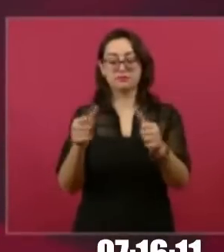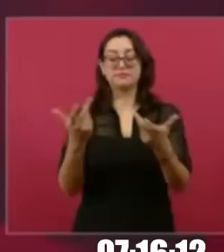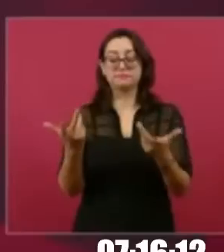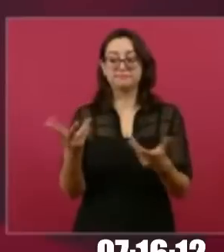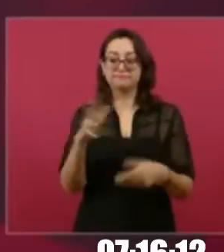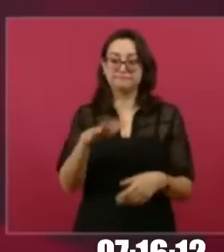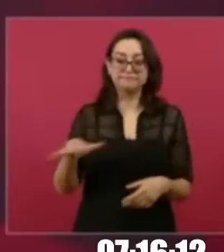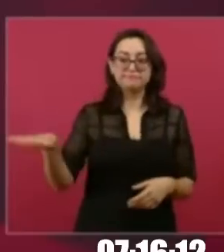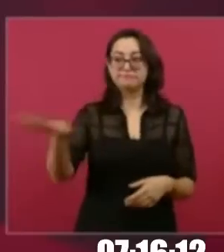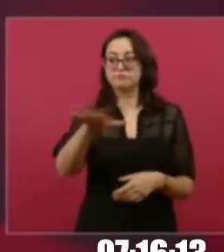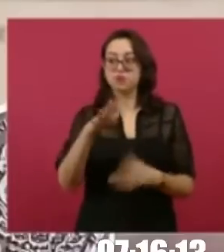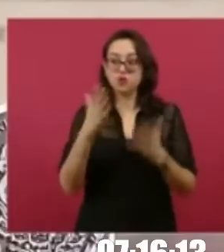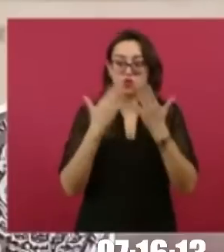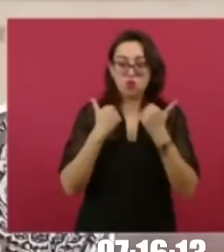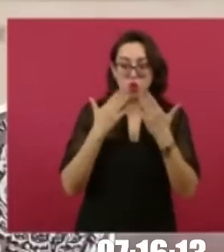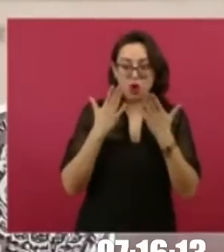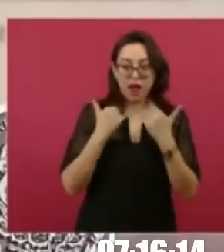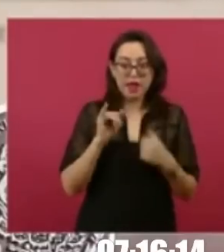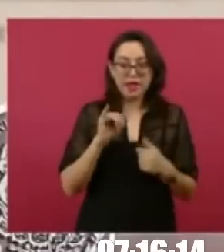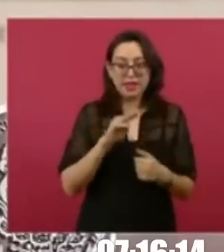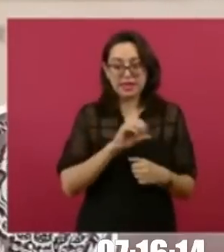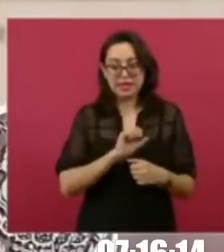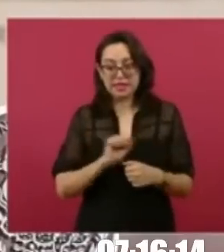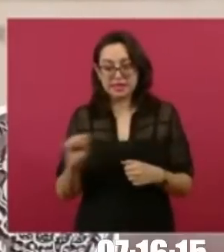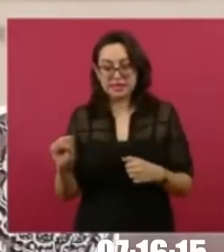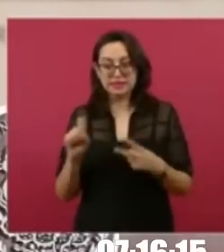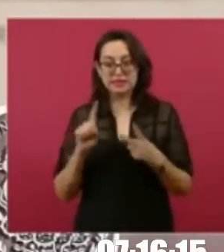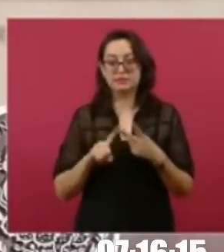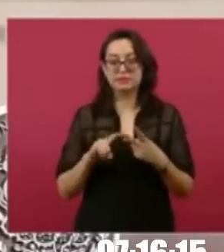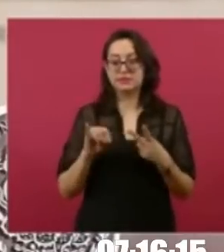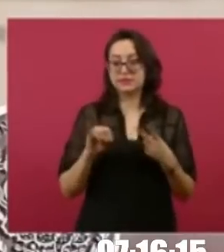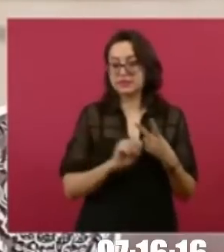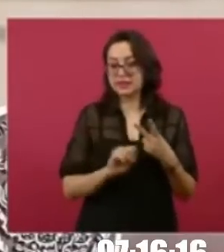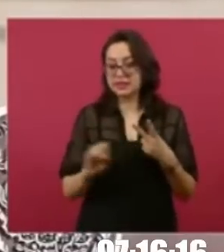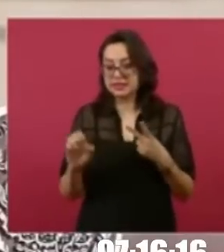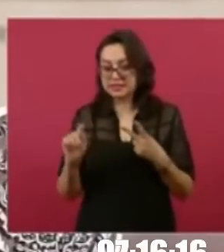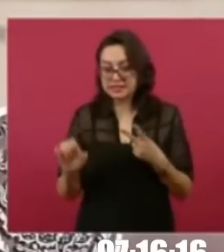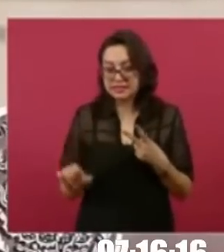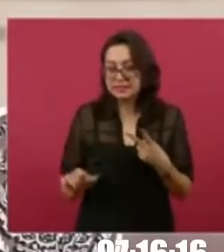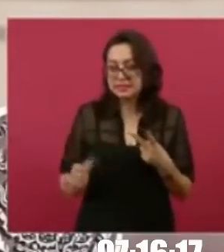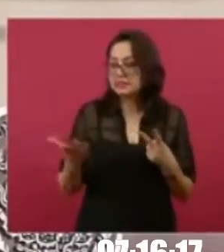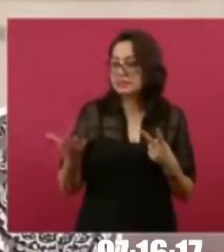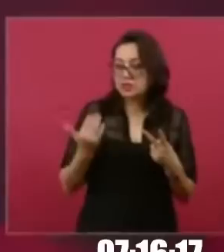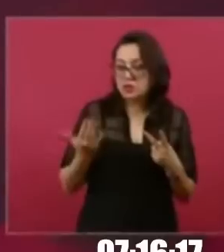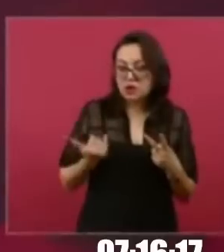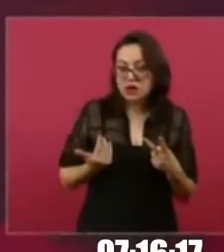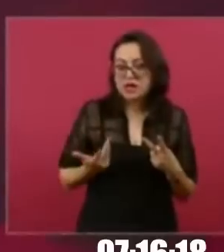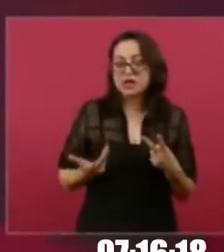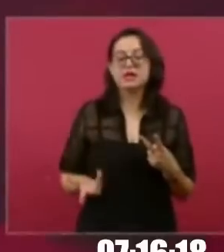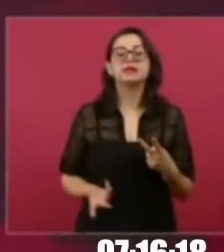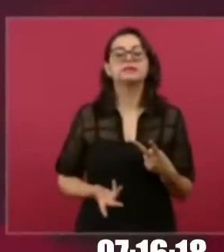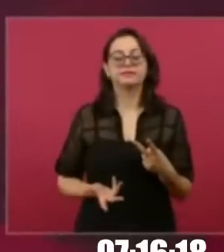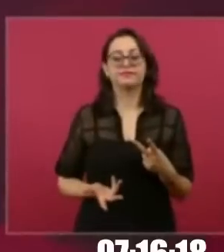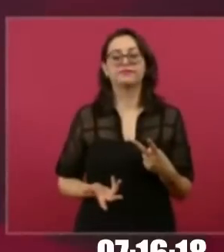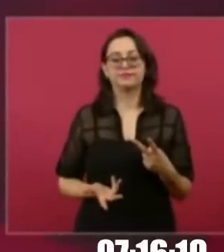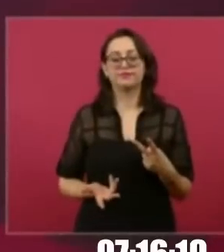social que no tienen de isste que no tienen seguro